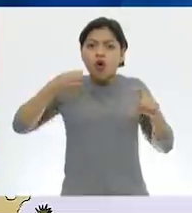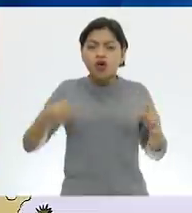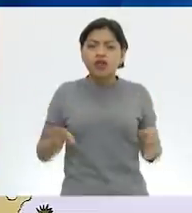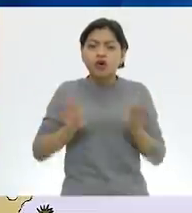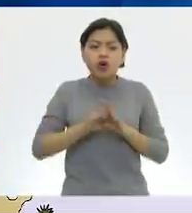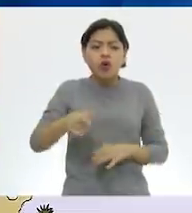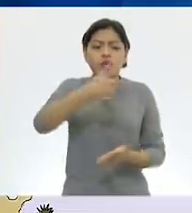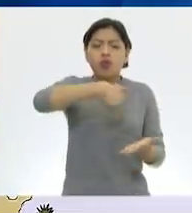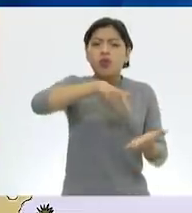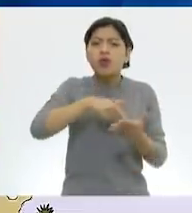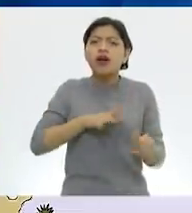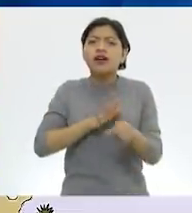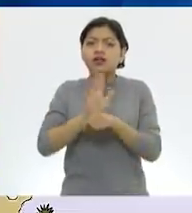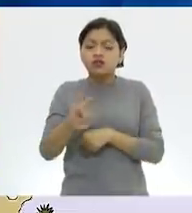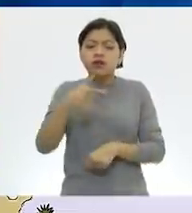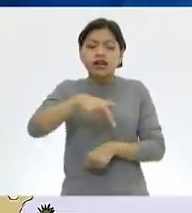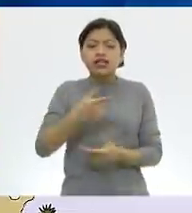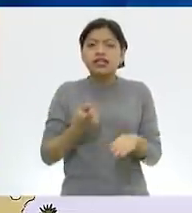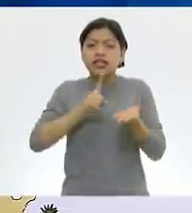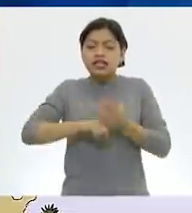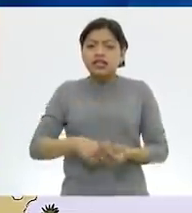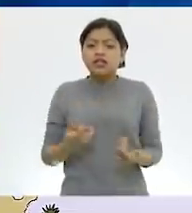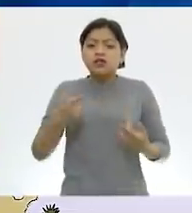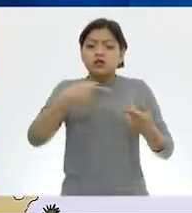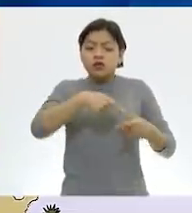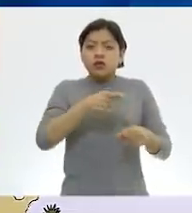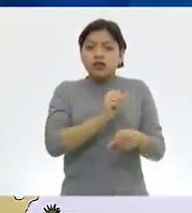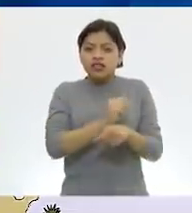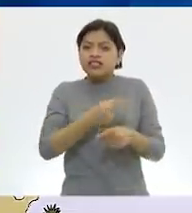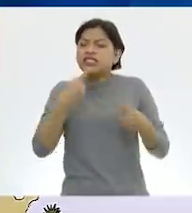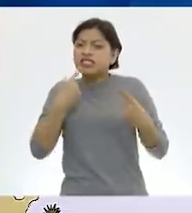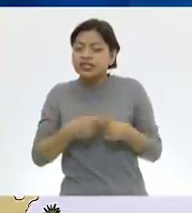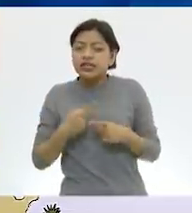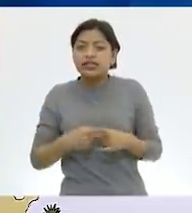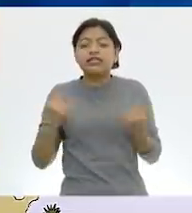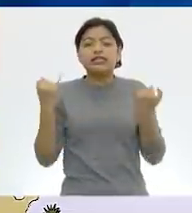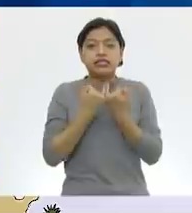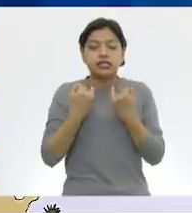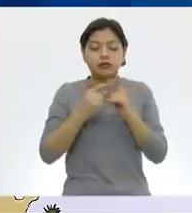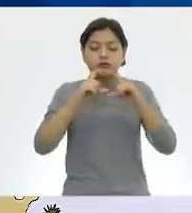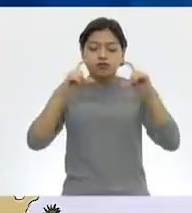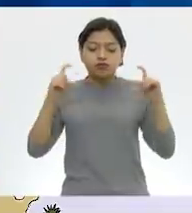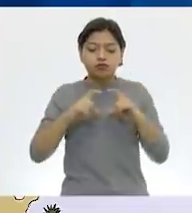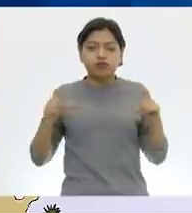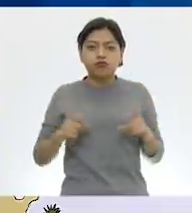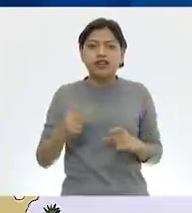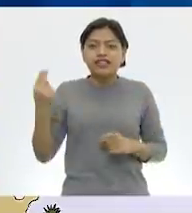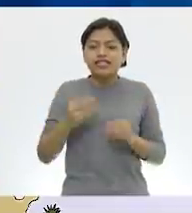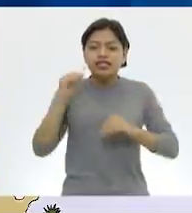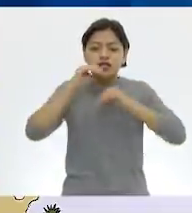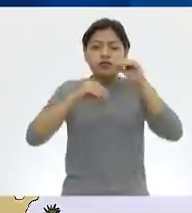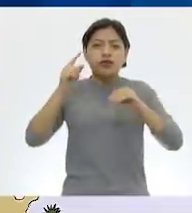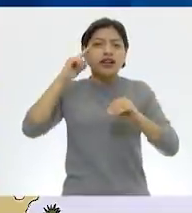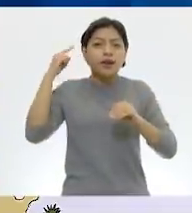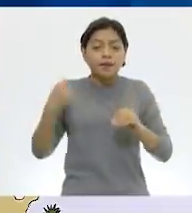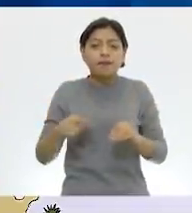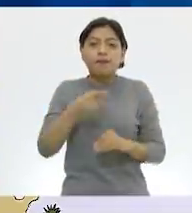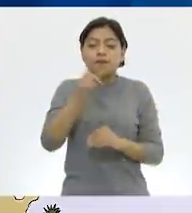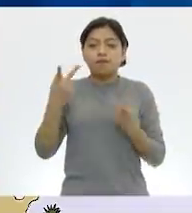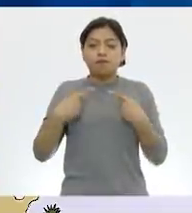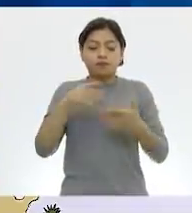escenarios, personajes, estilo y recursos literarios empleados para crear suspenso o